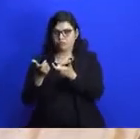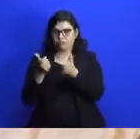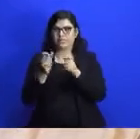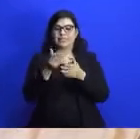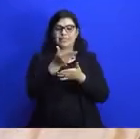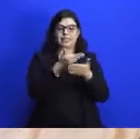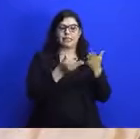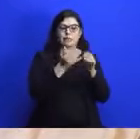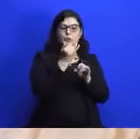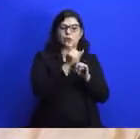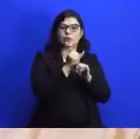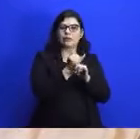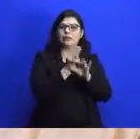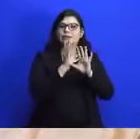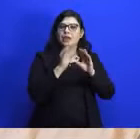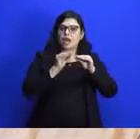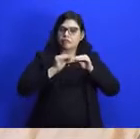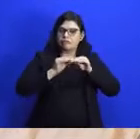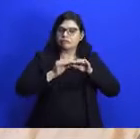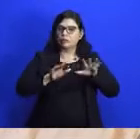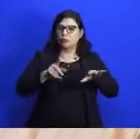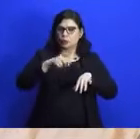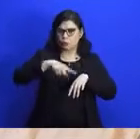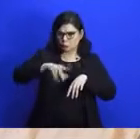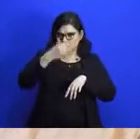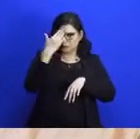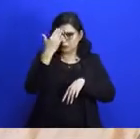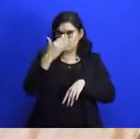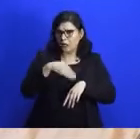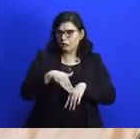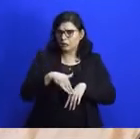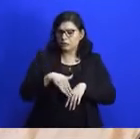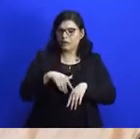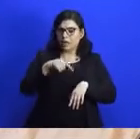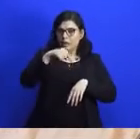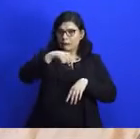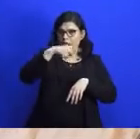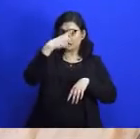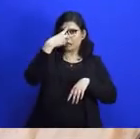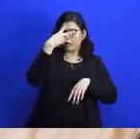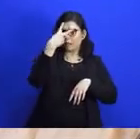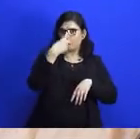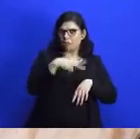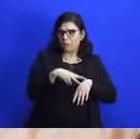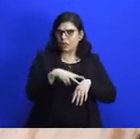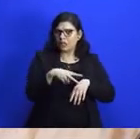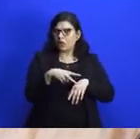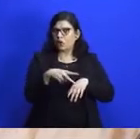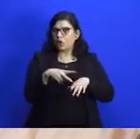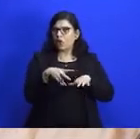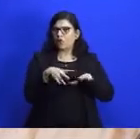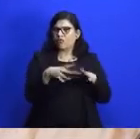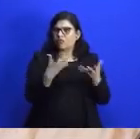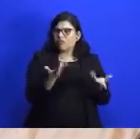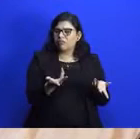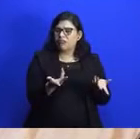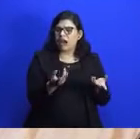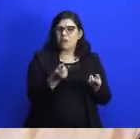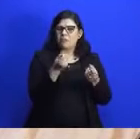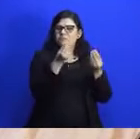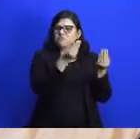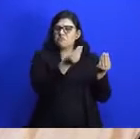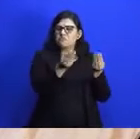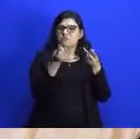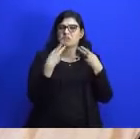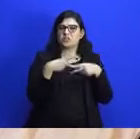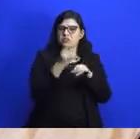digitales. ¿Sabían que más de la mitad de la población en México no tiene acceso a internet? Y más de la